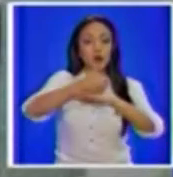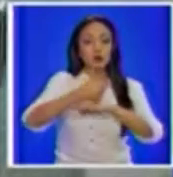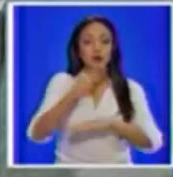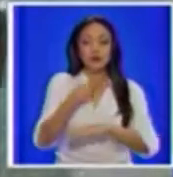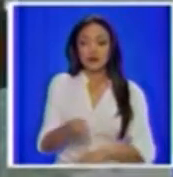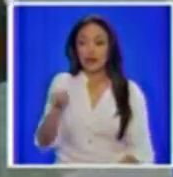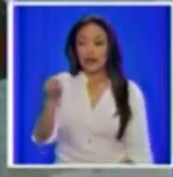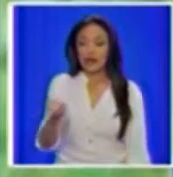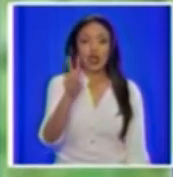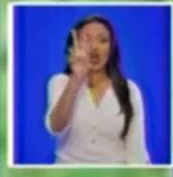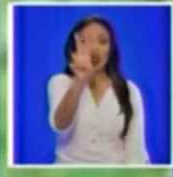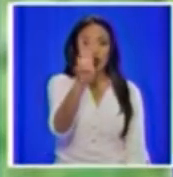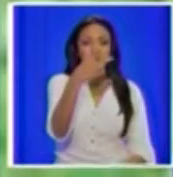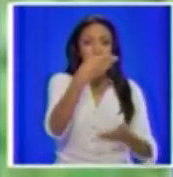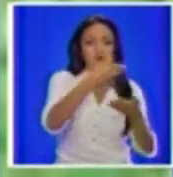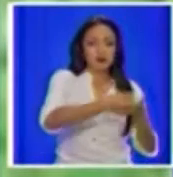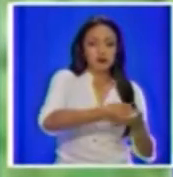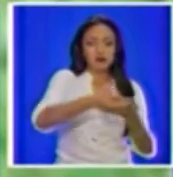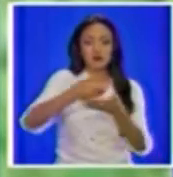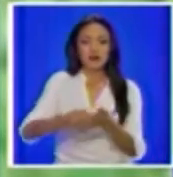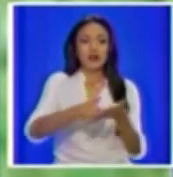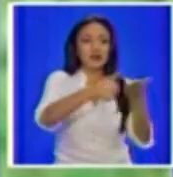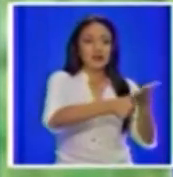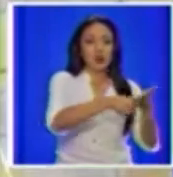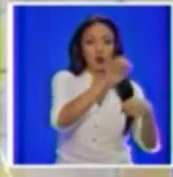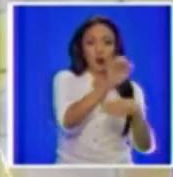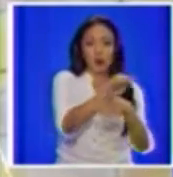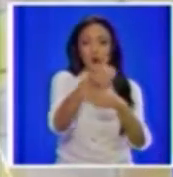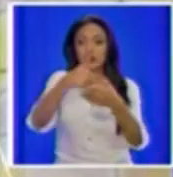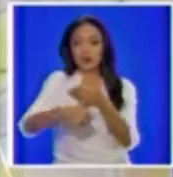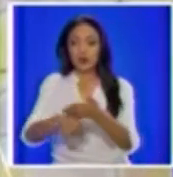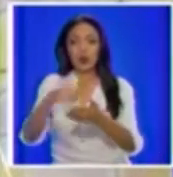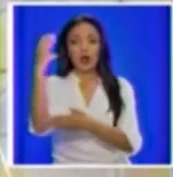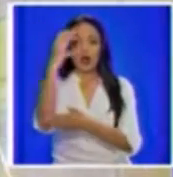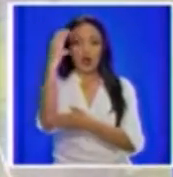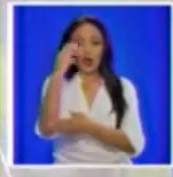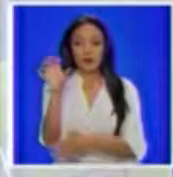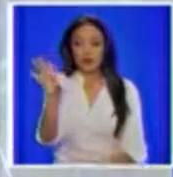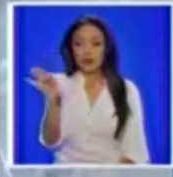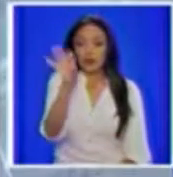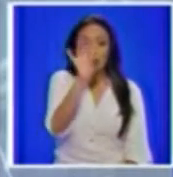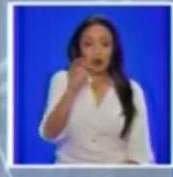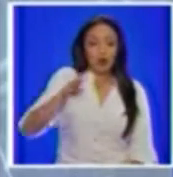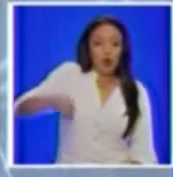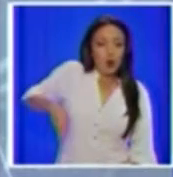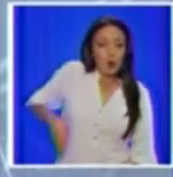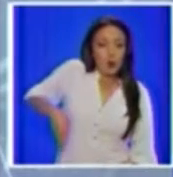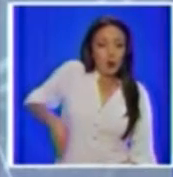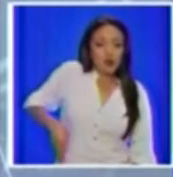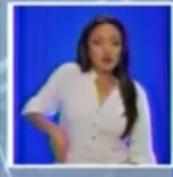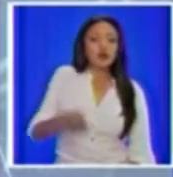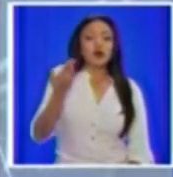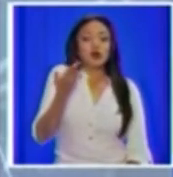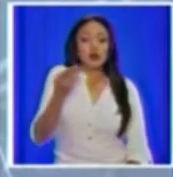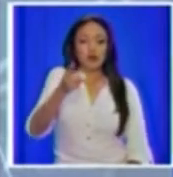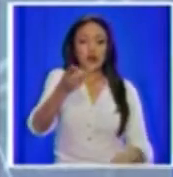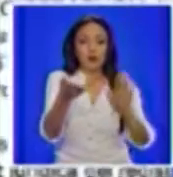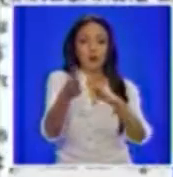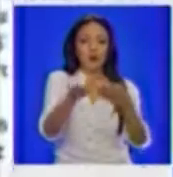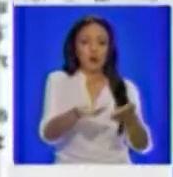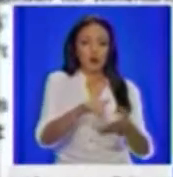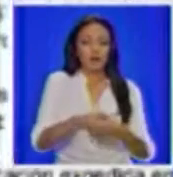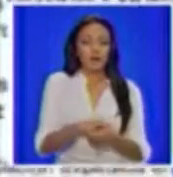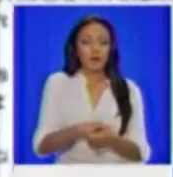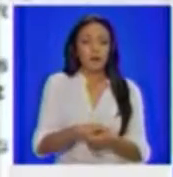tenía doble documentación en Colombia y Ecuador. Este documento fue encontrado en uno de los bolsillos en la operación en la que fue abatido.